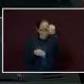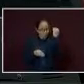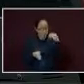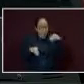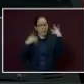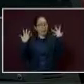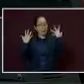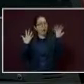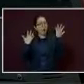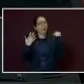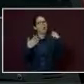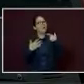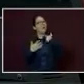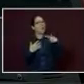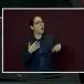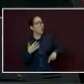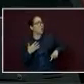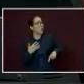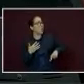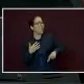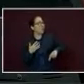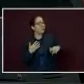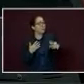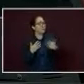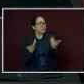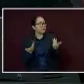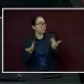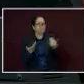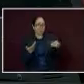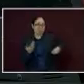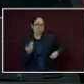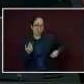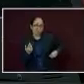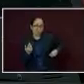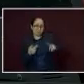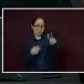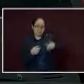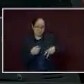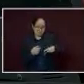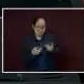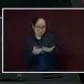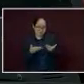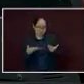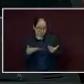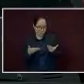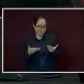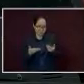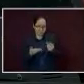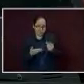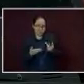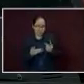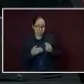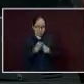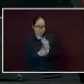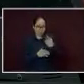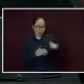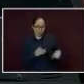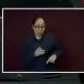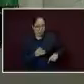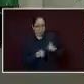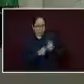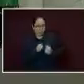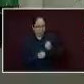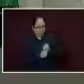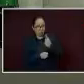anteriores provocaron que cada año de este gobierno, en el presente, tienen que